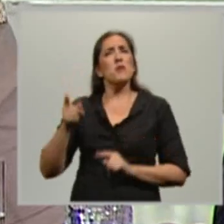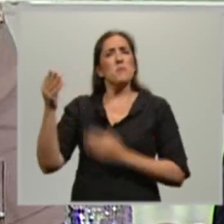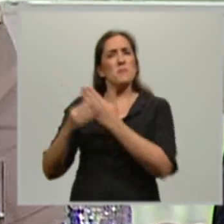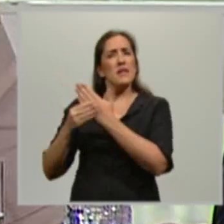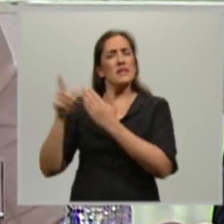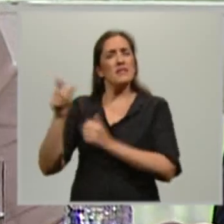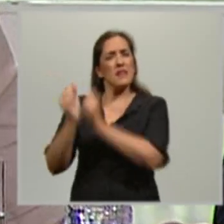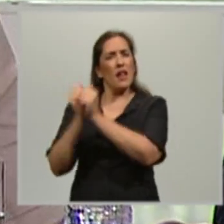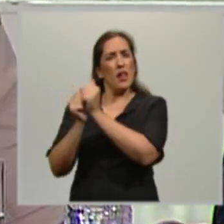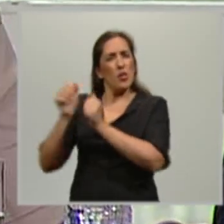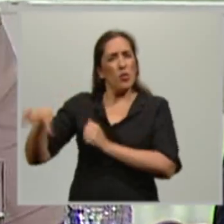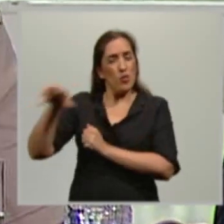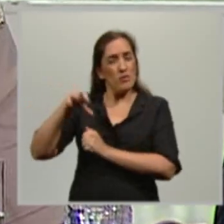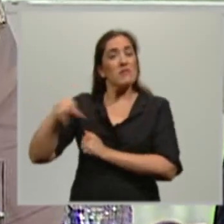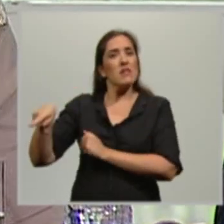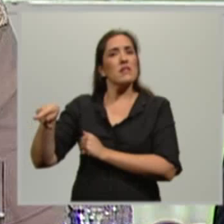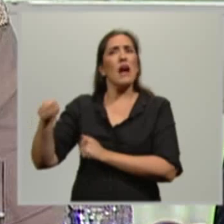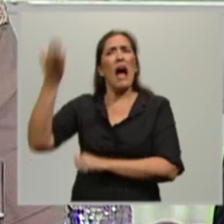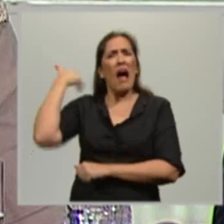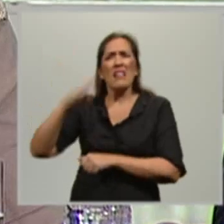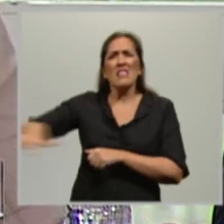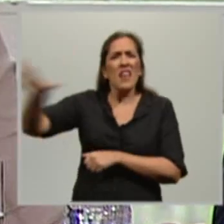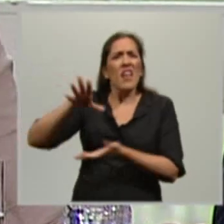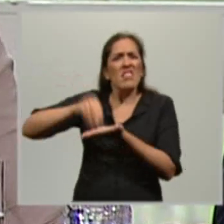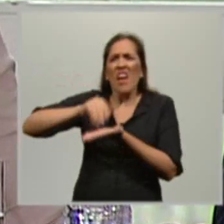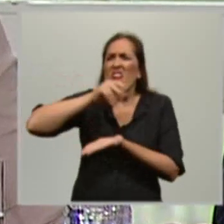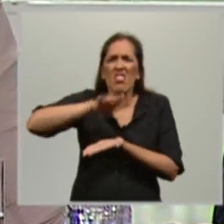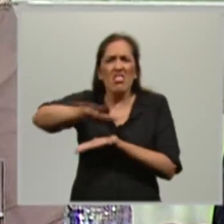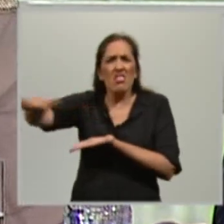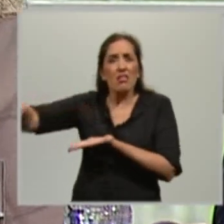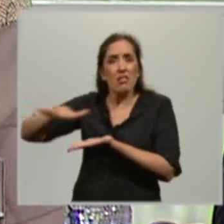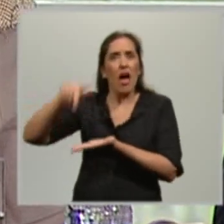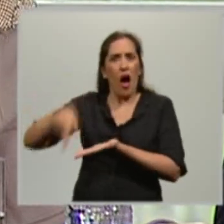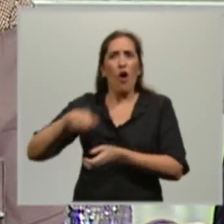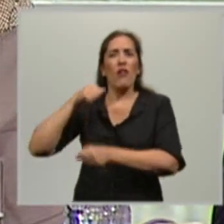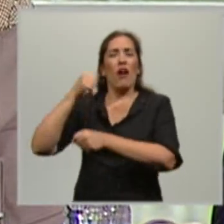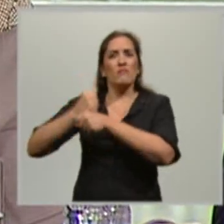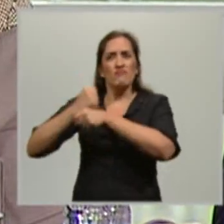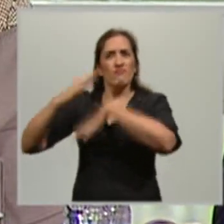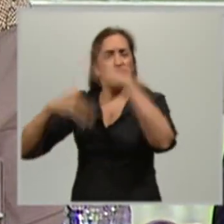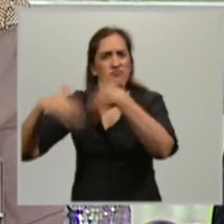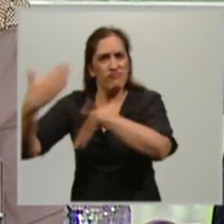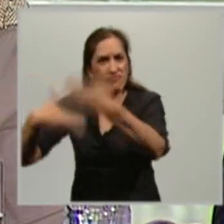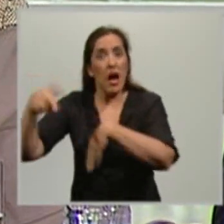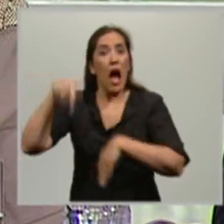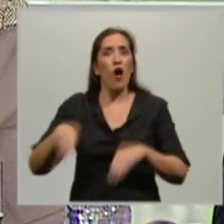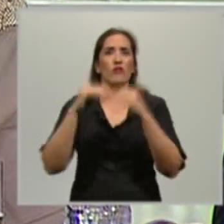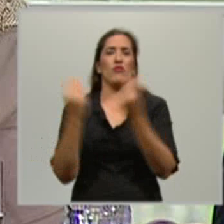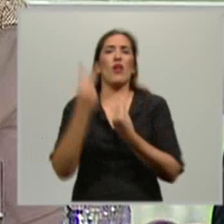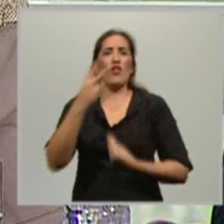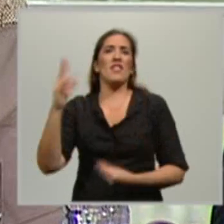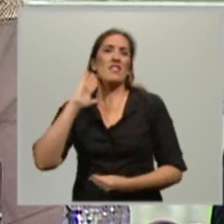eran apenas potreros, porque ni siquiera parques industriales eran, hoy tenemos 316 y creemos que en